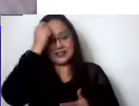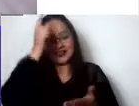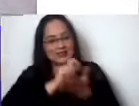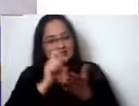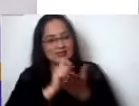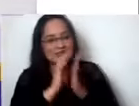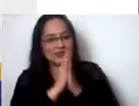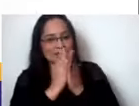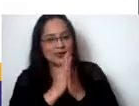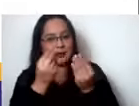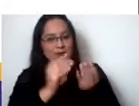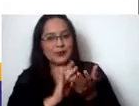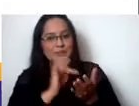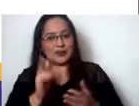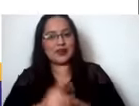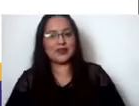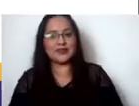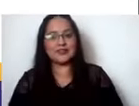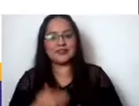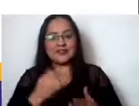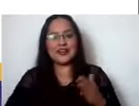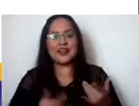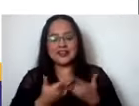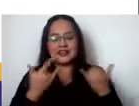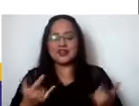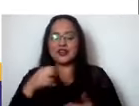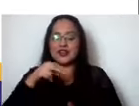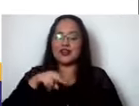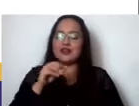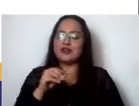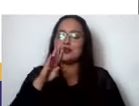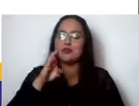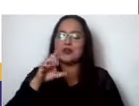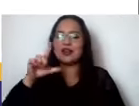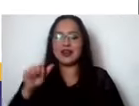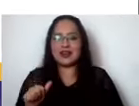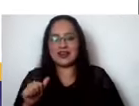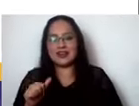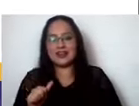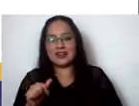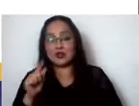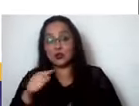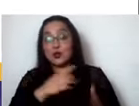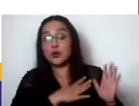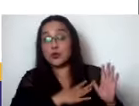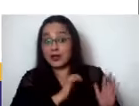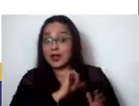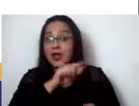Alejandra. Nos falta la novela, ¿verdad? Que le prometiste a la abuela, oye.